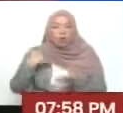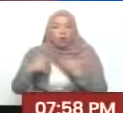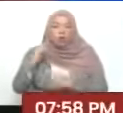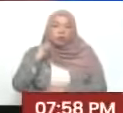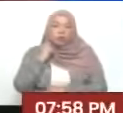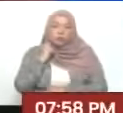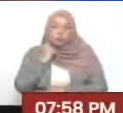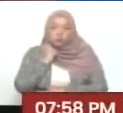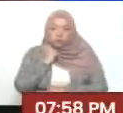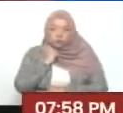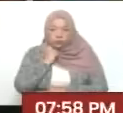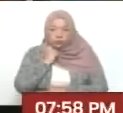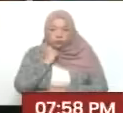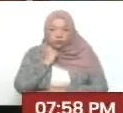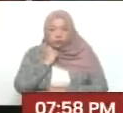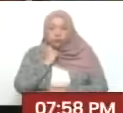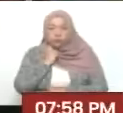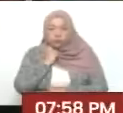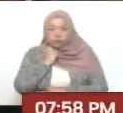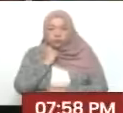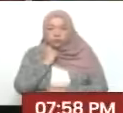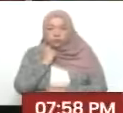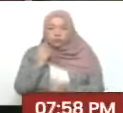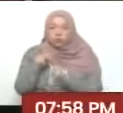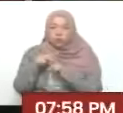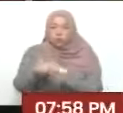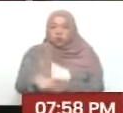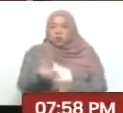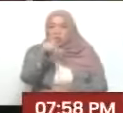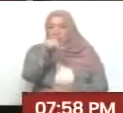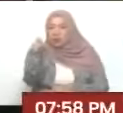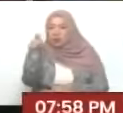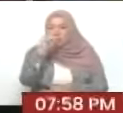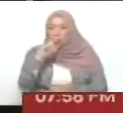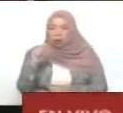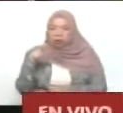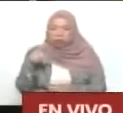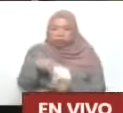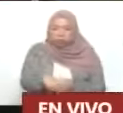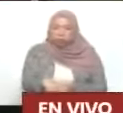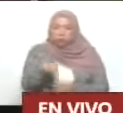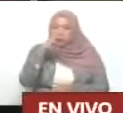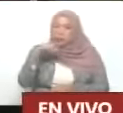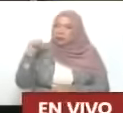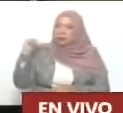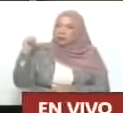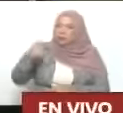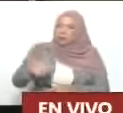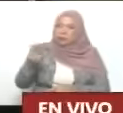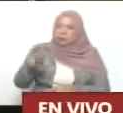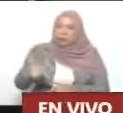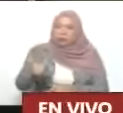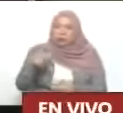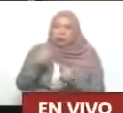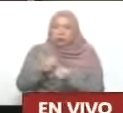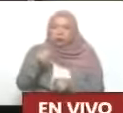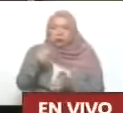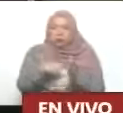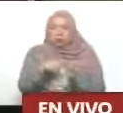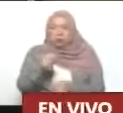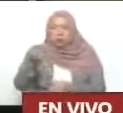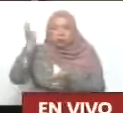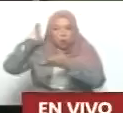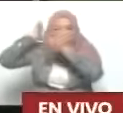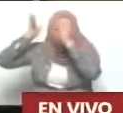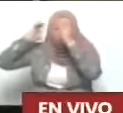Sí, sí, sí, por eso recuerda cosas de hace 100 años, ¿no? Esa decadencia de las élites que ya no atienden a su pueblo. Es Milei, que ayer le